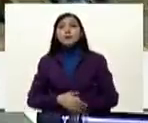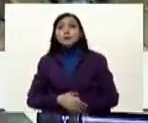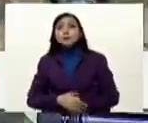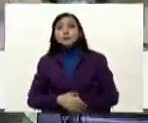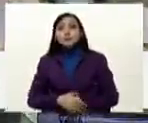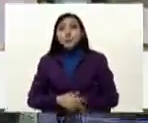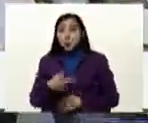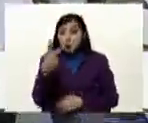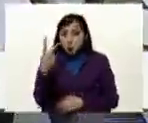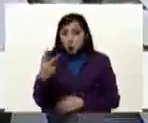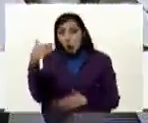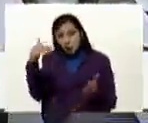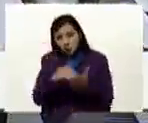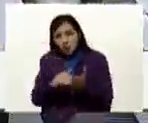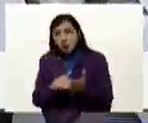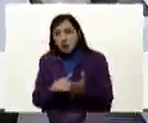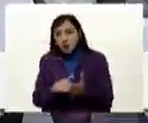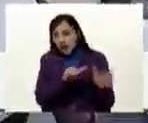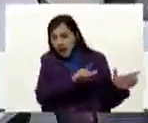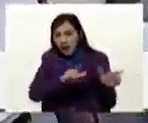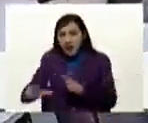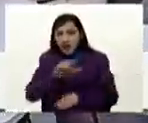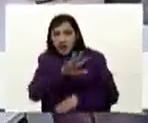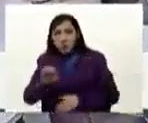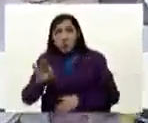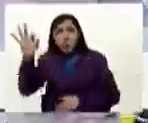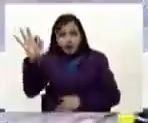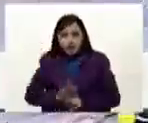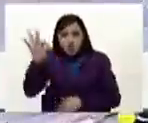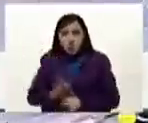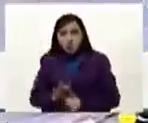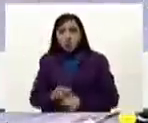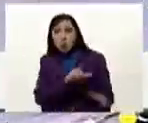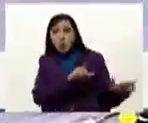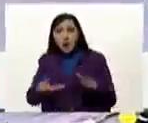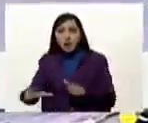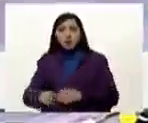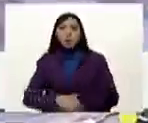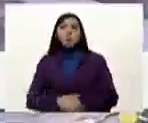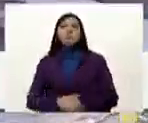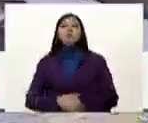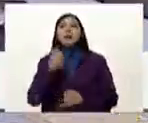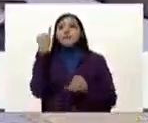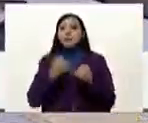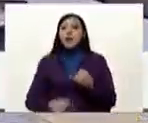dos dosis vacunados. 50% al final de esta semana que empieza mañana.